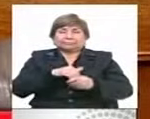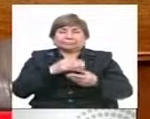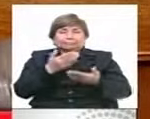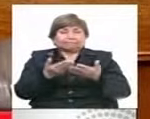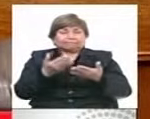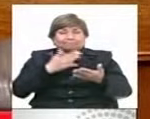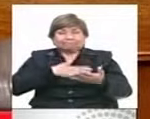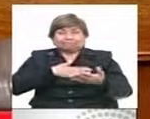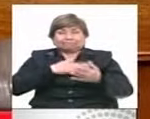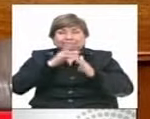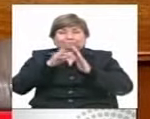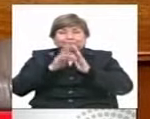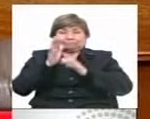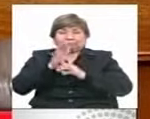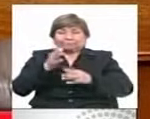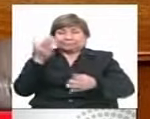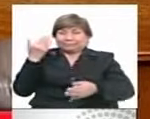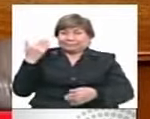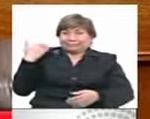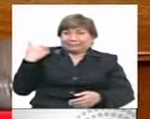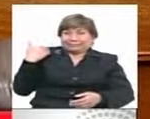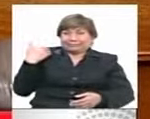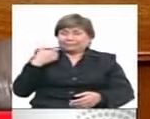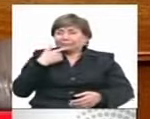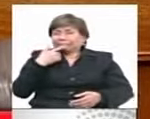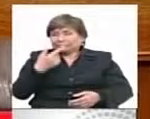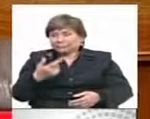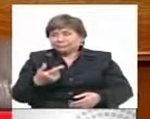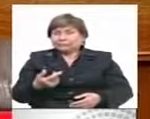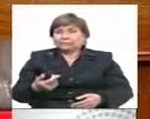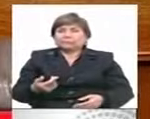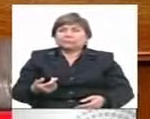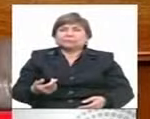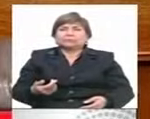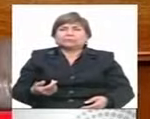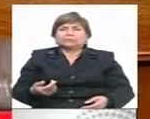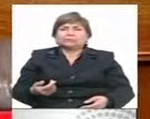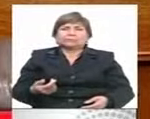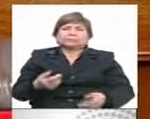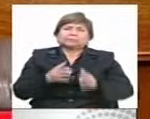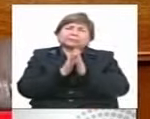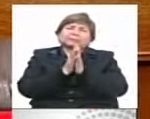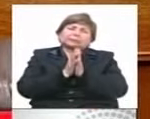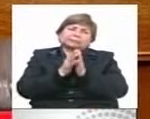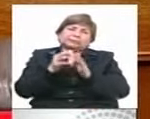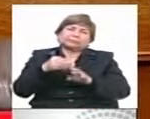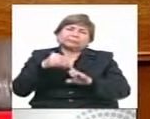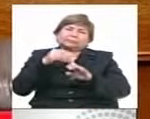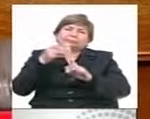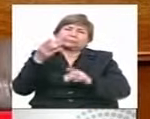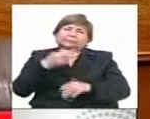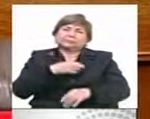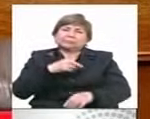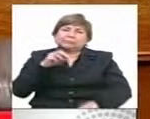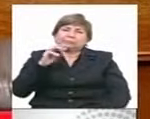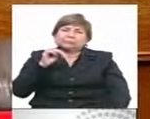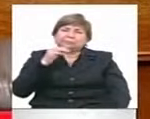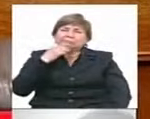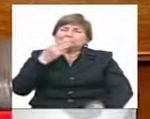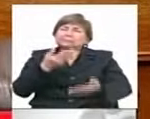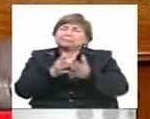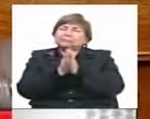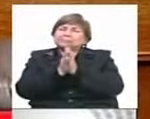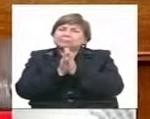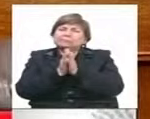mi presentación anterior ante el gabinete, hice un pedido especial al Premier a efectos de